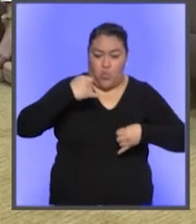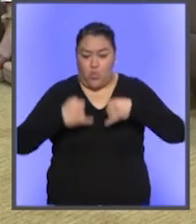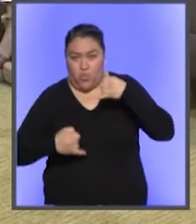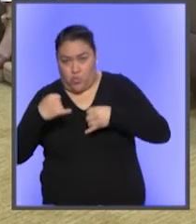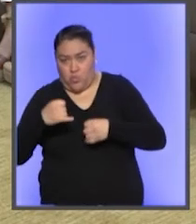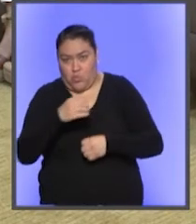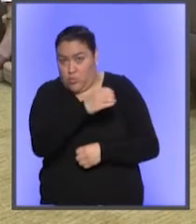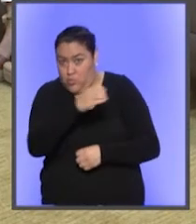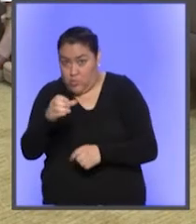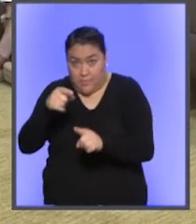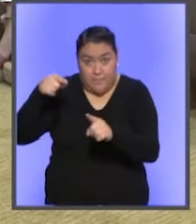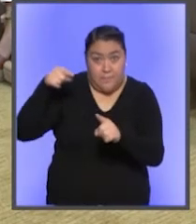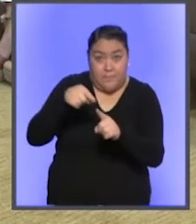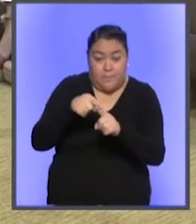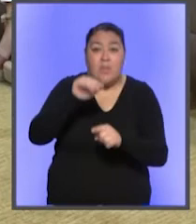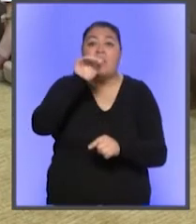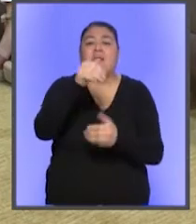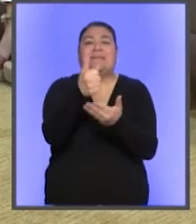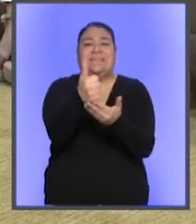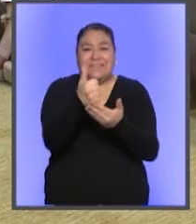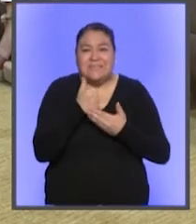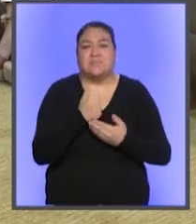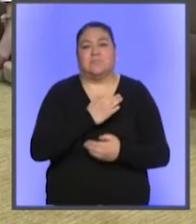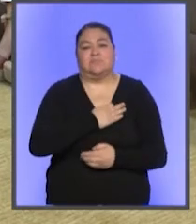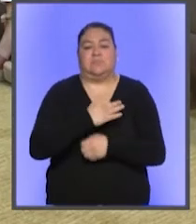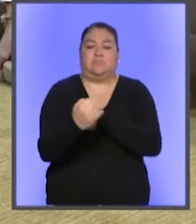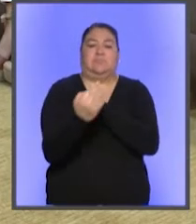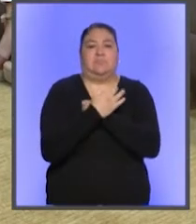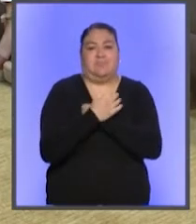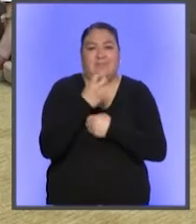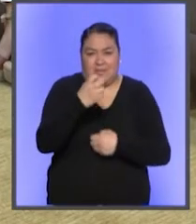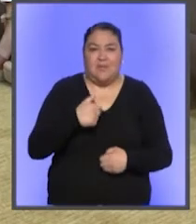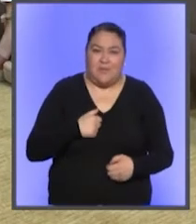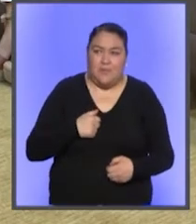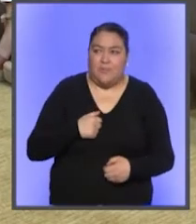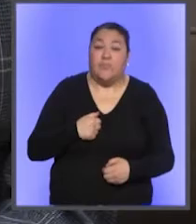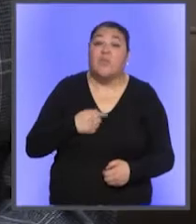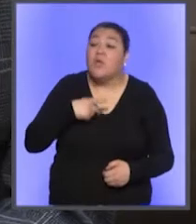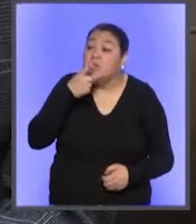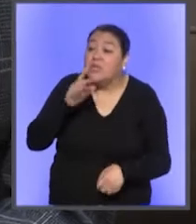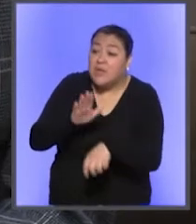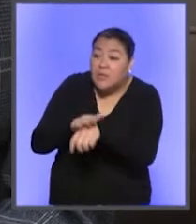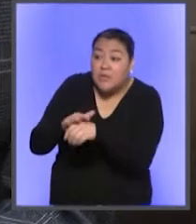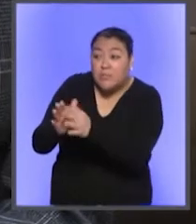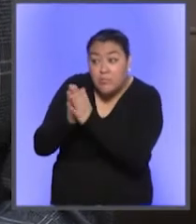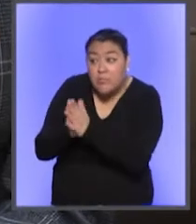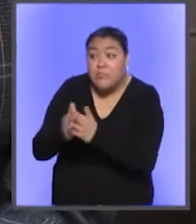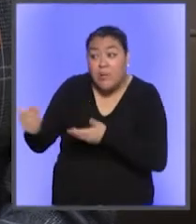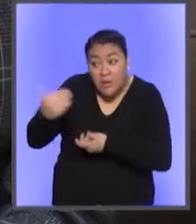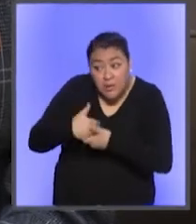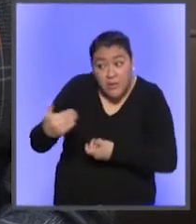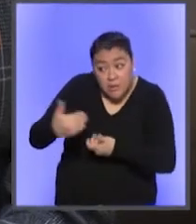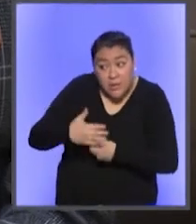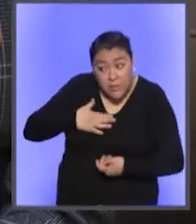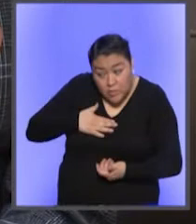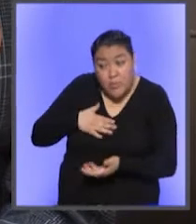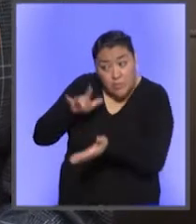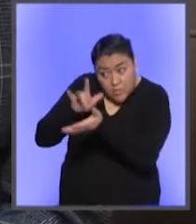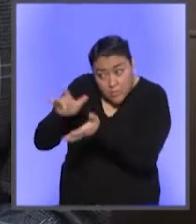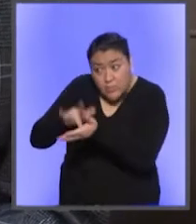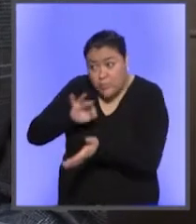a los agrarios esos derechos que los hagan valer yo les decía las esperamos ahí sí sí sí sí